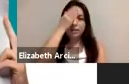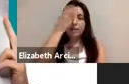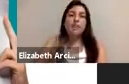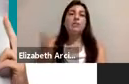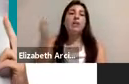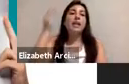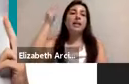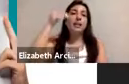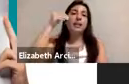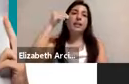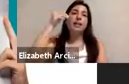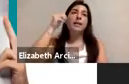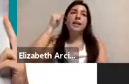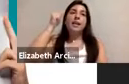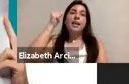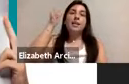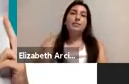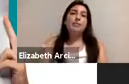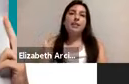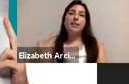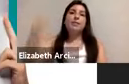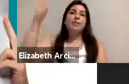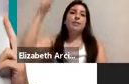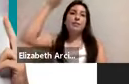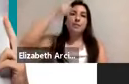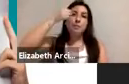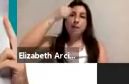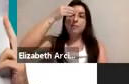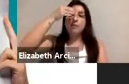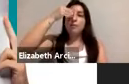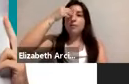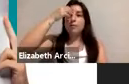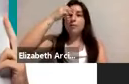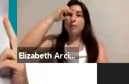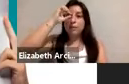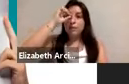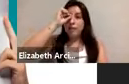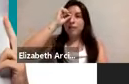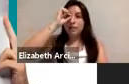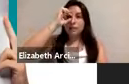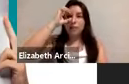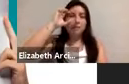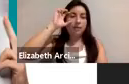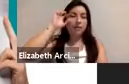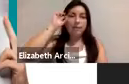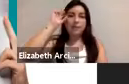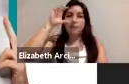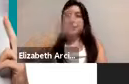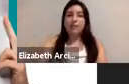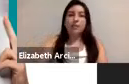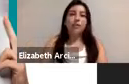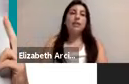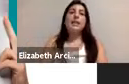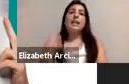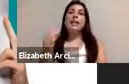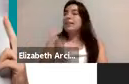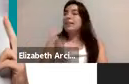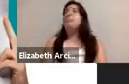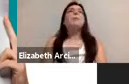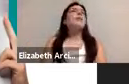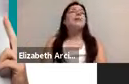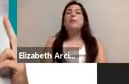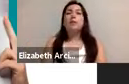hacer con la mano, en el Hospital de la Luz nosotros poníamos un pañuelo que tapara perfectamente el ojo